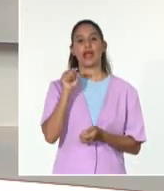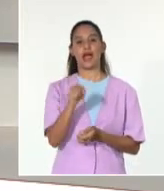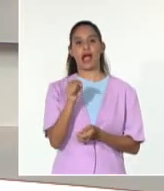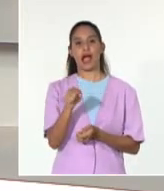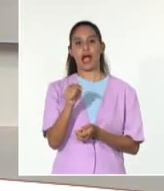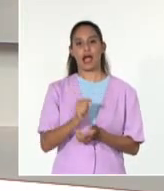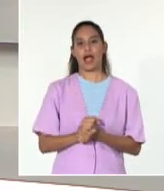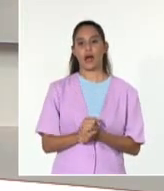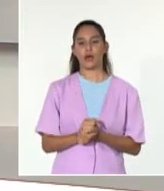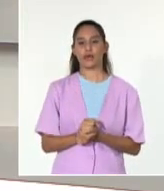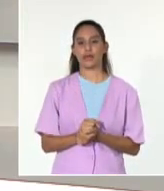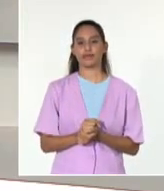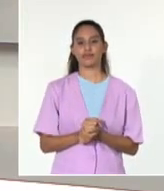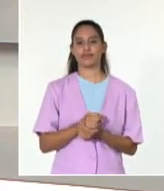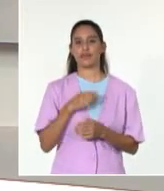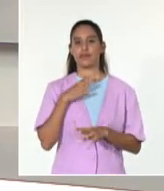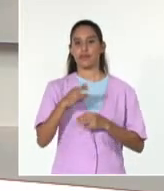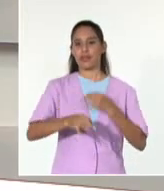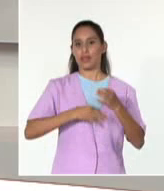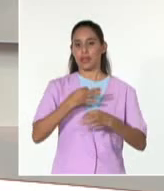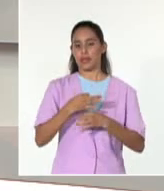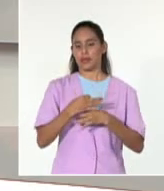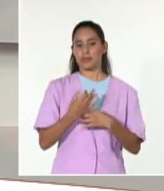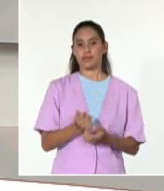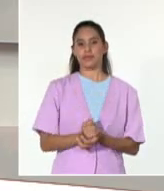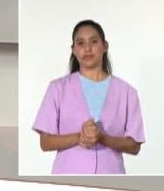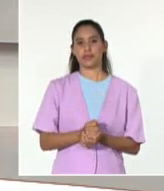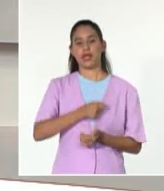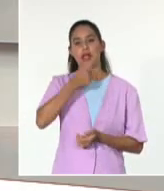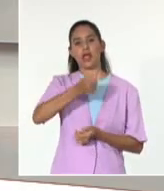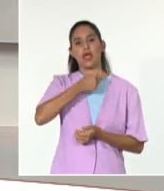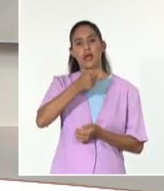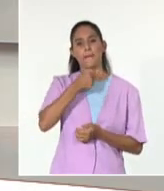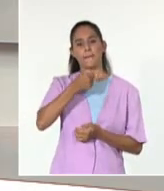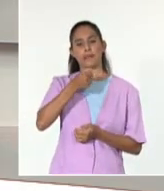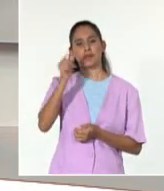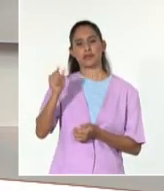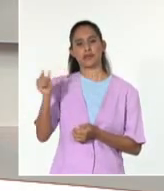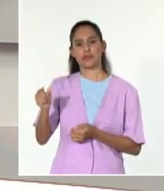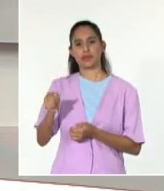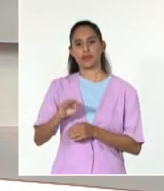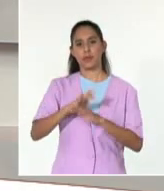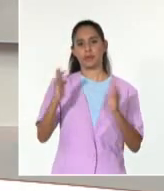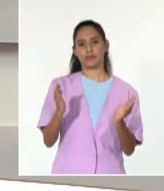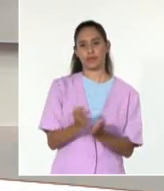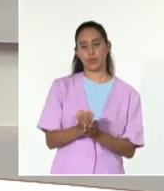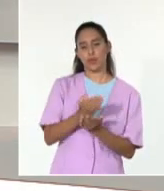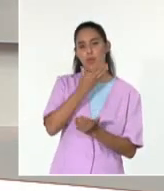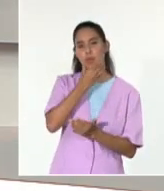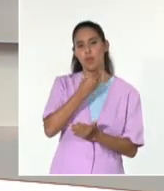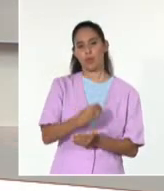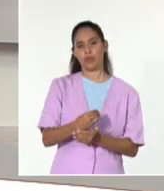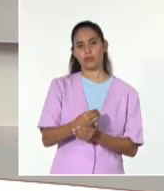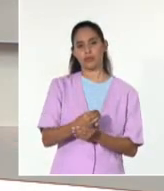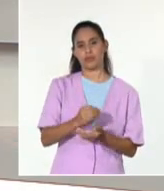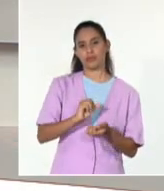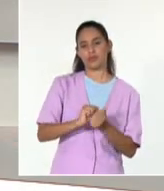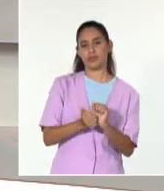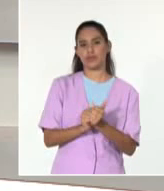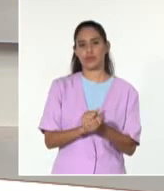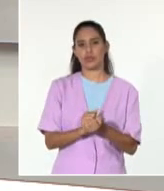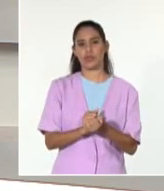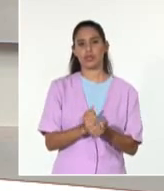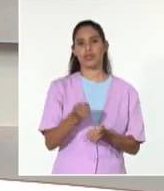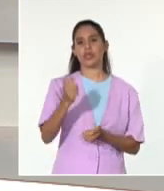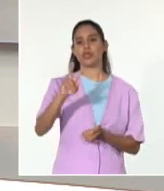con Duanis Hernández, enviado especial de la prensa cubana al Mundial Juvenil de Béisbol 5, que tendrá lugar en Turquía del